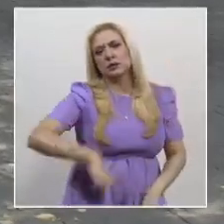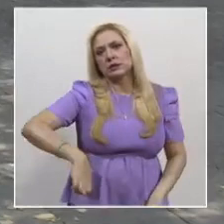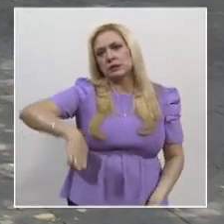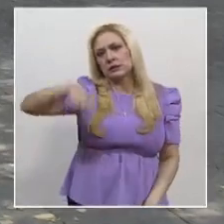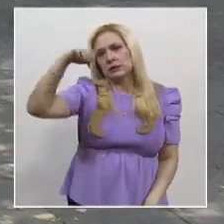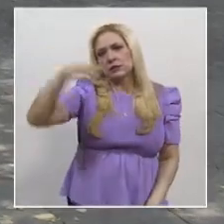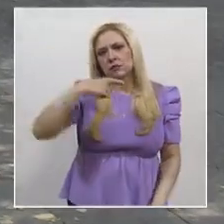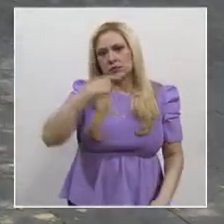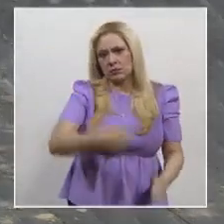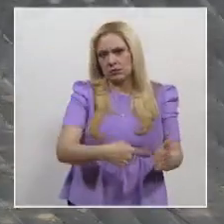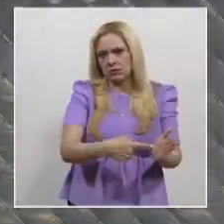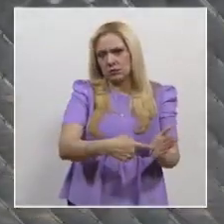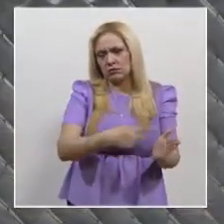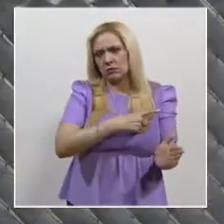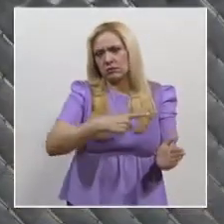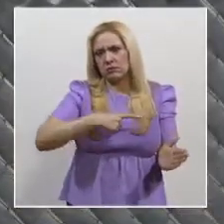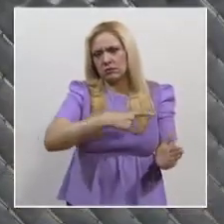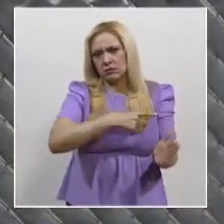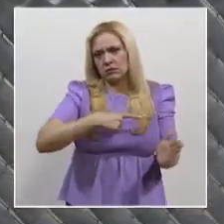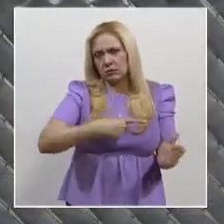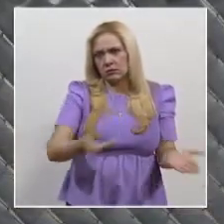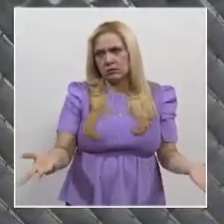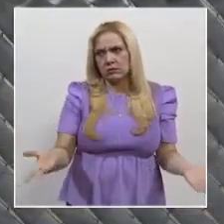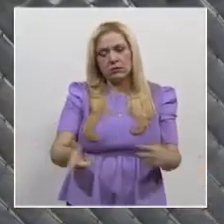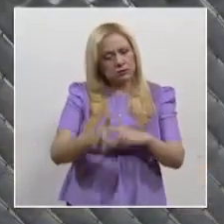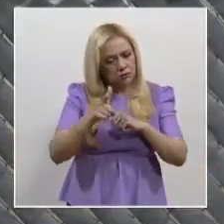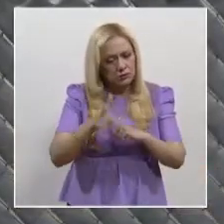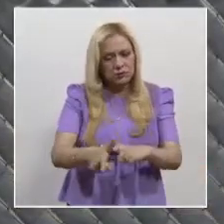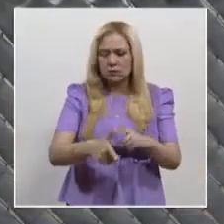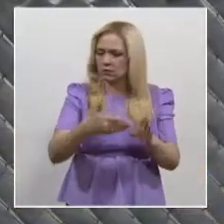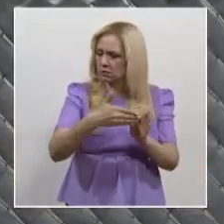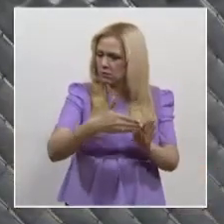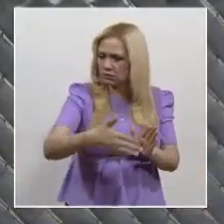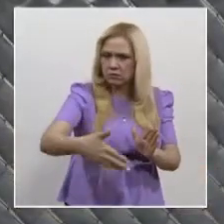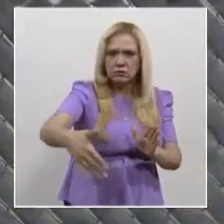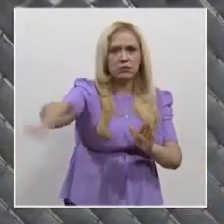mayores que se le adeudan y continuar haciéndolo en